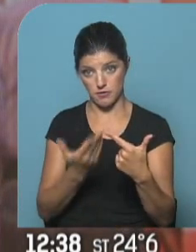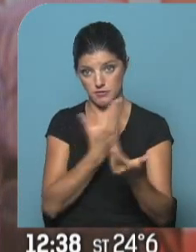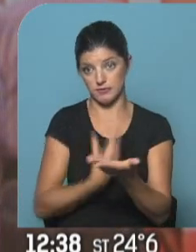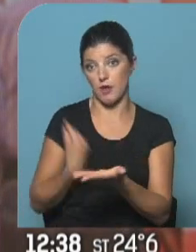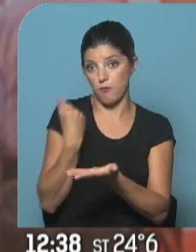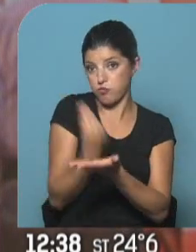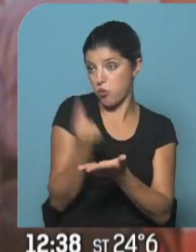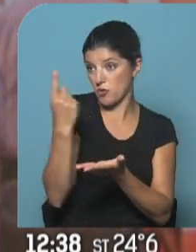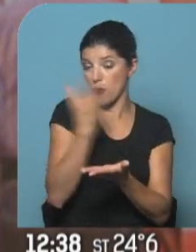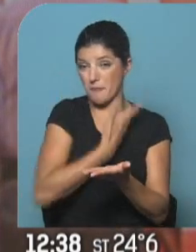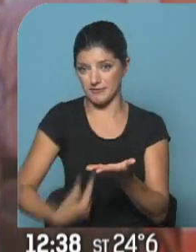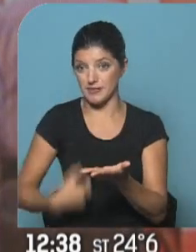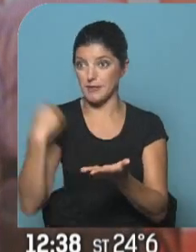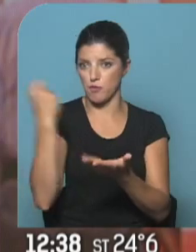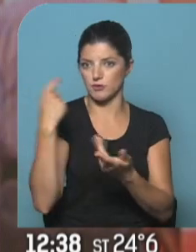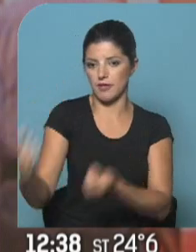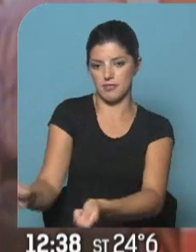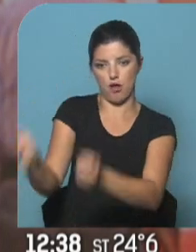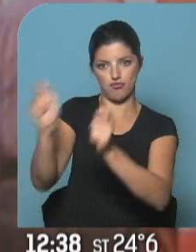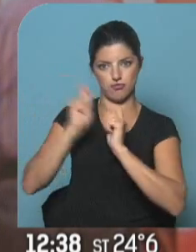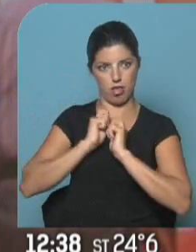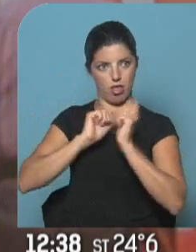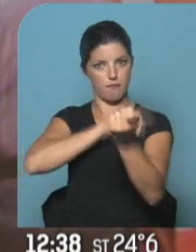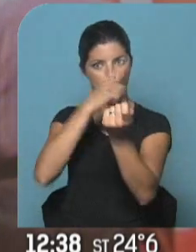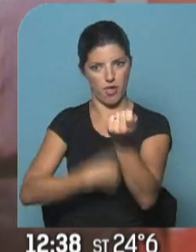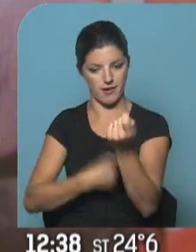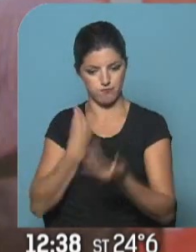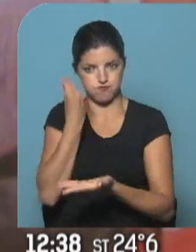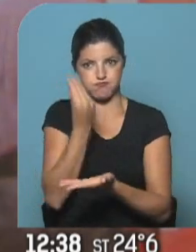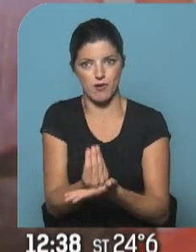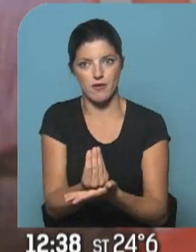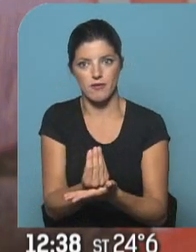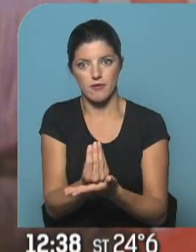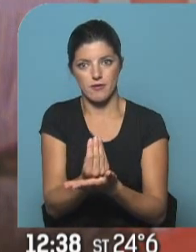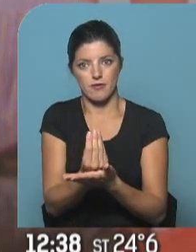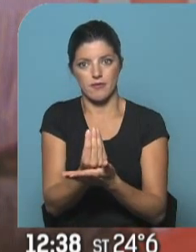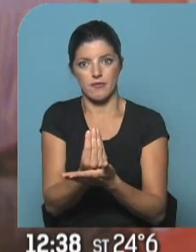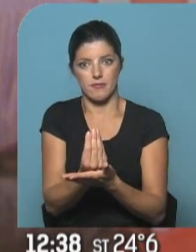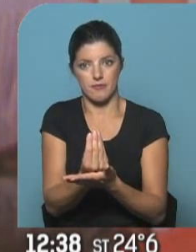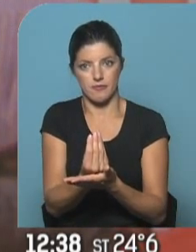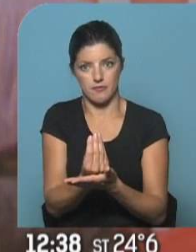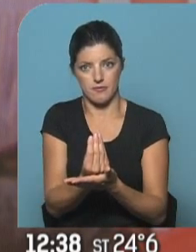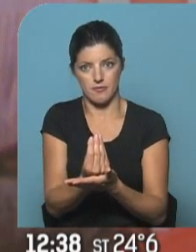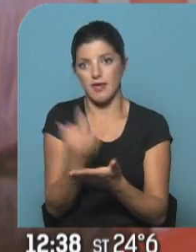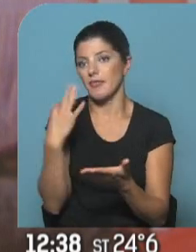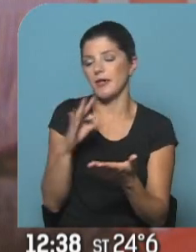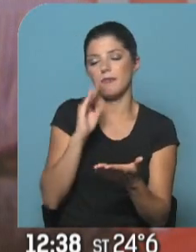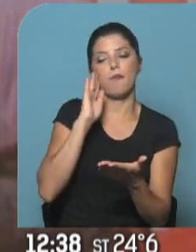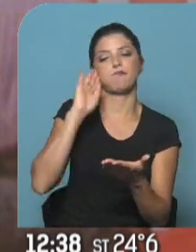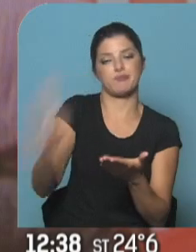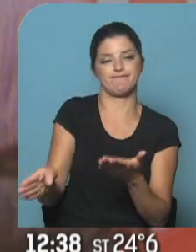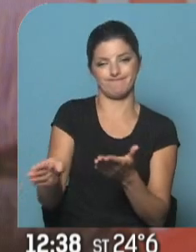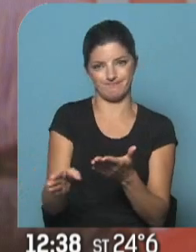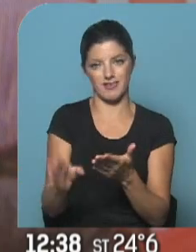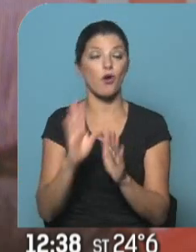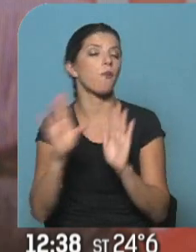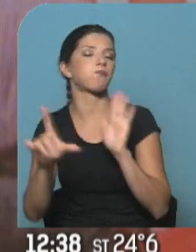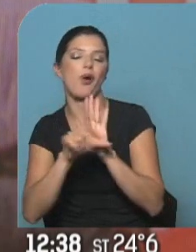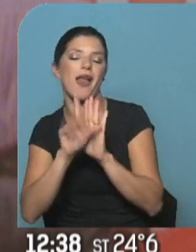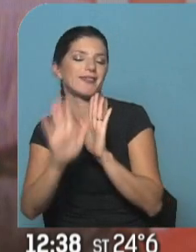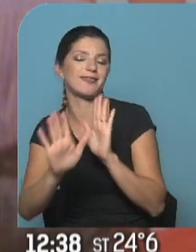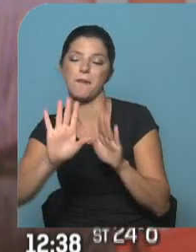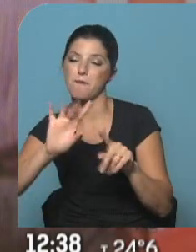por un presidente fuerte, como es el caso de Correa, no tiene otro remedio que destronar a quien lo ungió, digamos. Esto es casi una ley de la política,